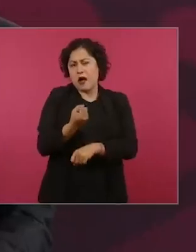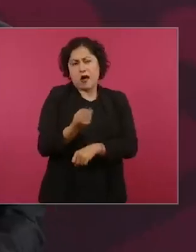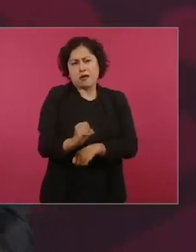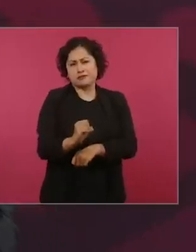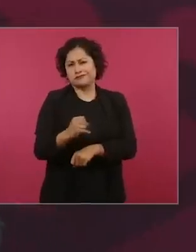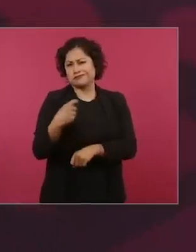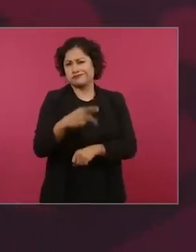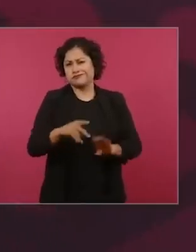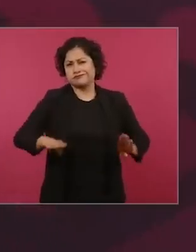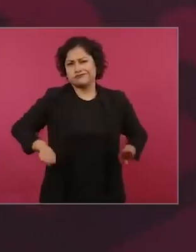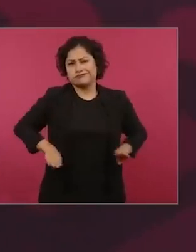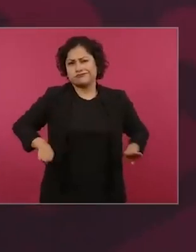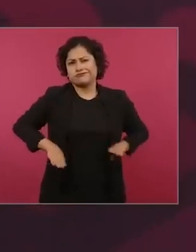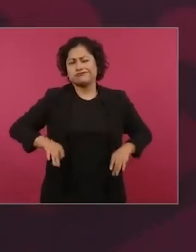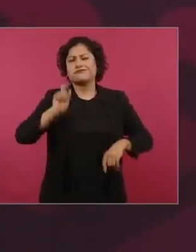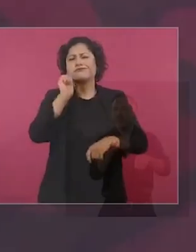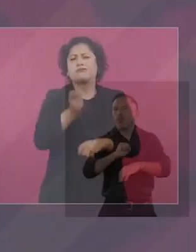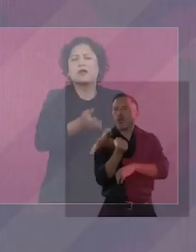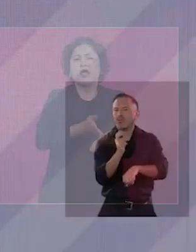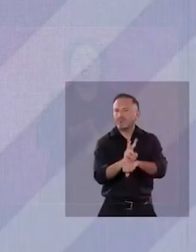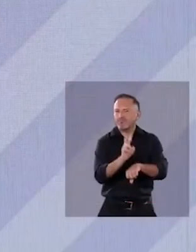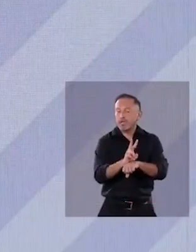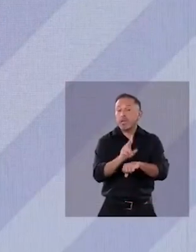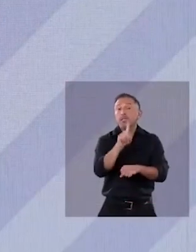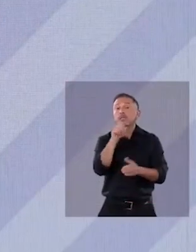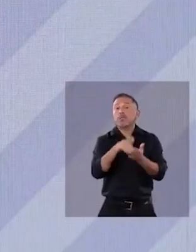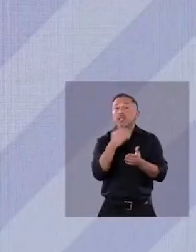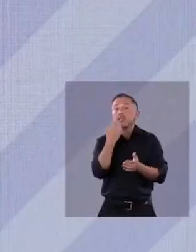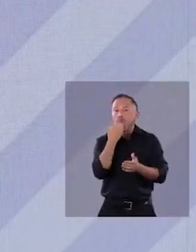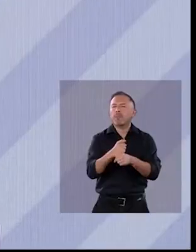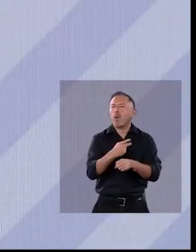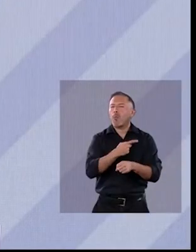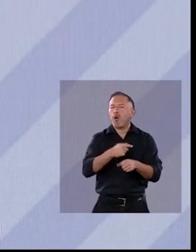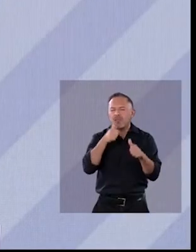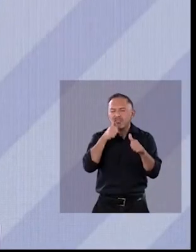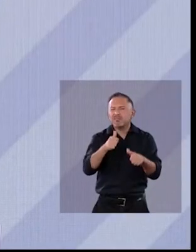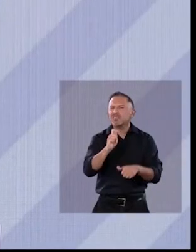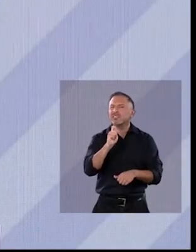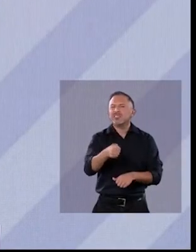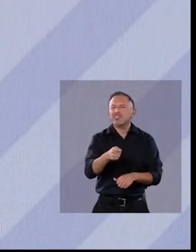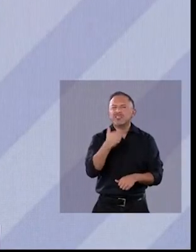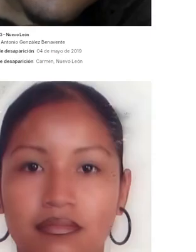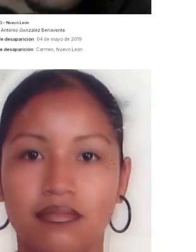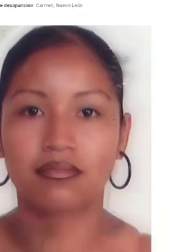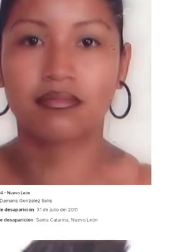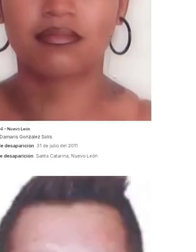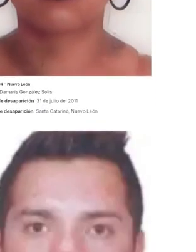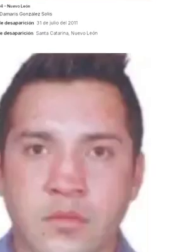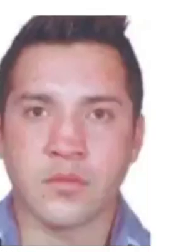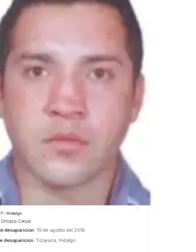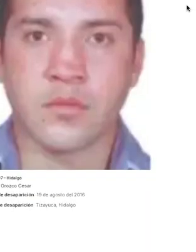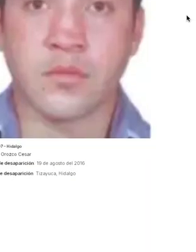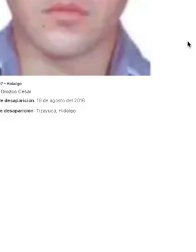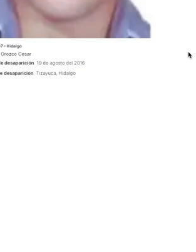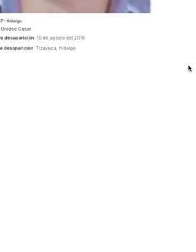los familiares han considerado como insuficientes. Y con la posible elección de la primera presidenta de México, las peticiones de Jorge y miles de